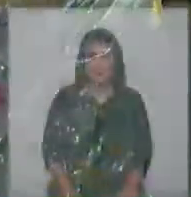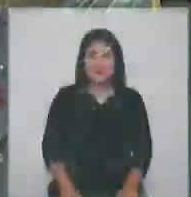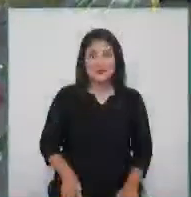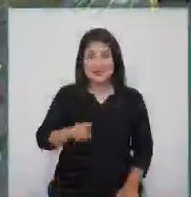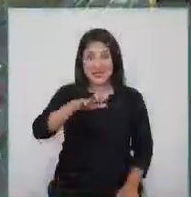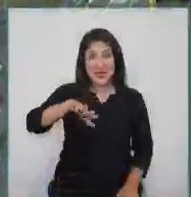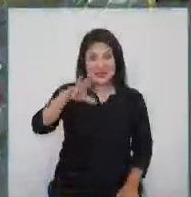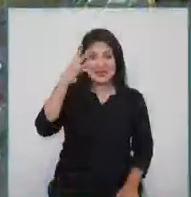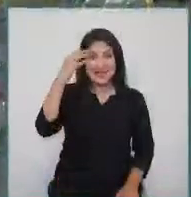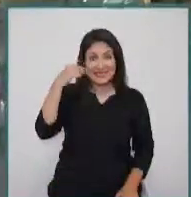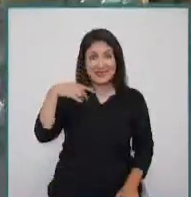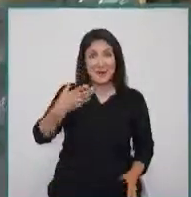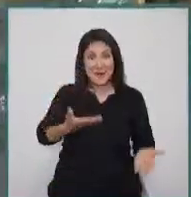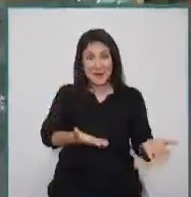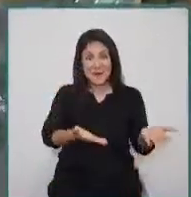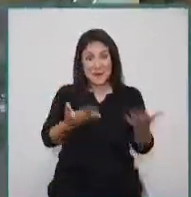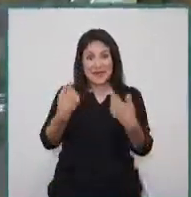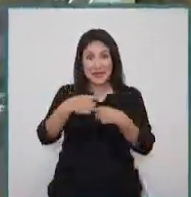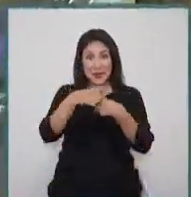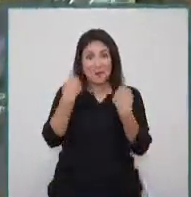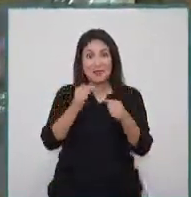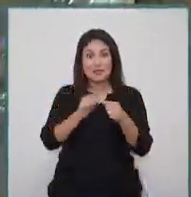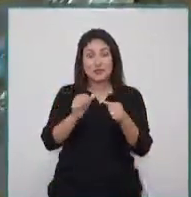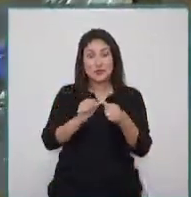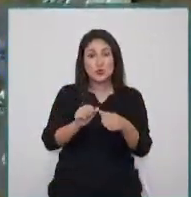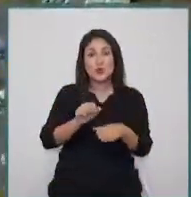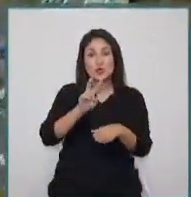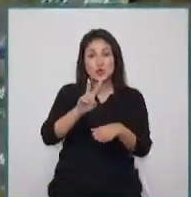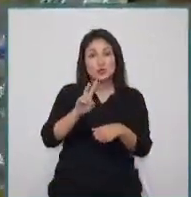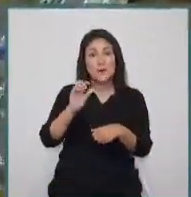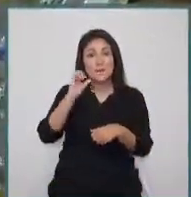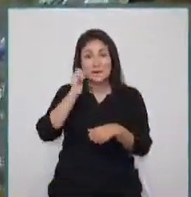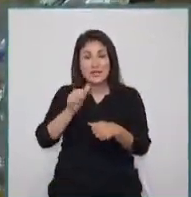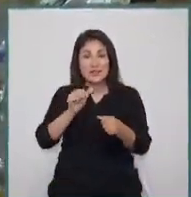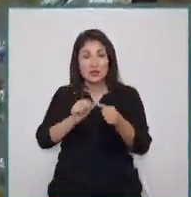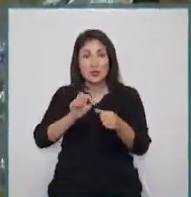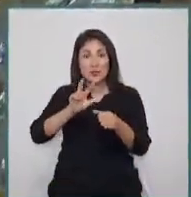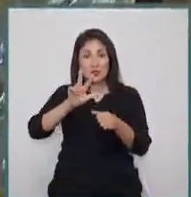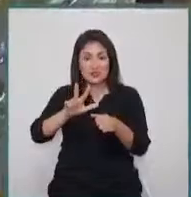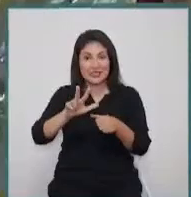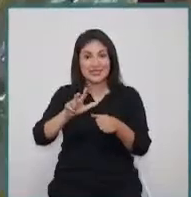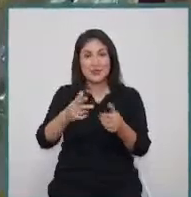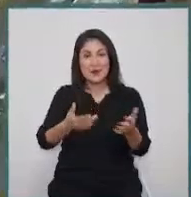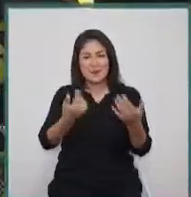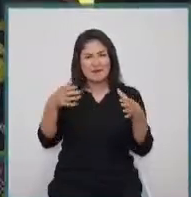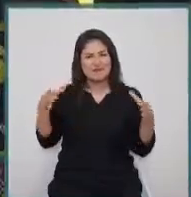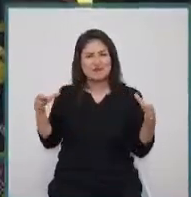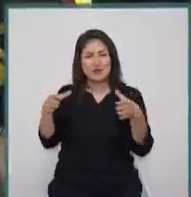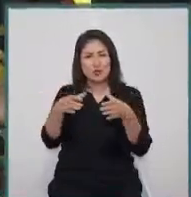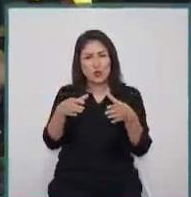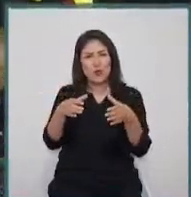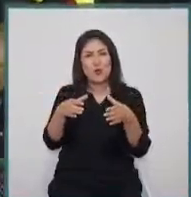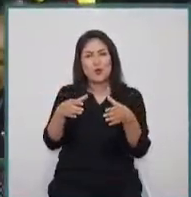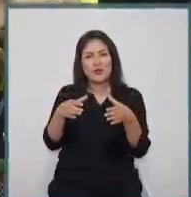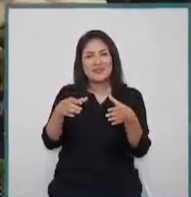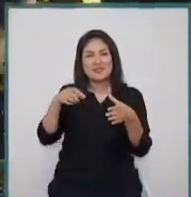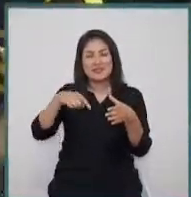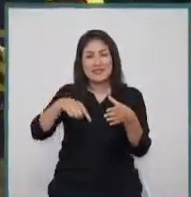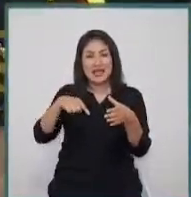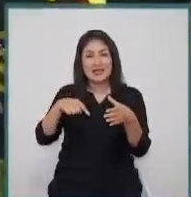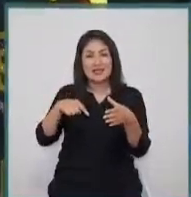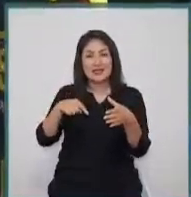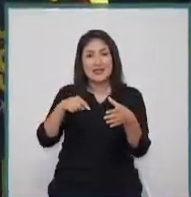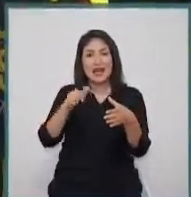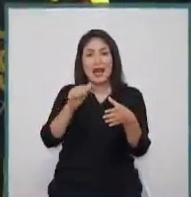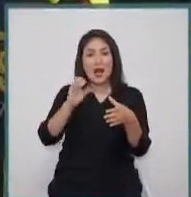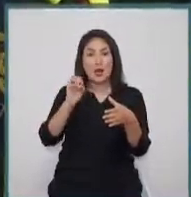Ya lo saben, están todos invitados el día de hoy, sábado 2 y mañana domingo 3 de marzo a las instalaciones del